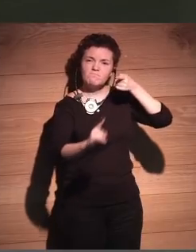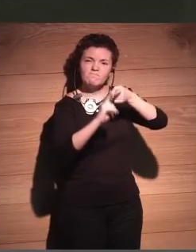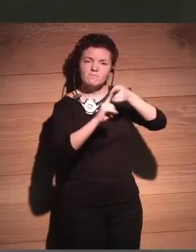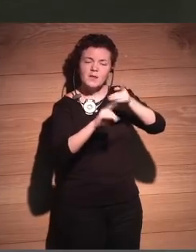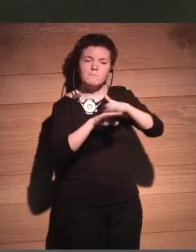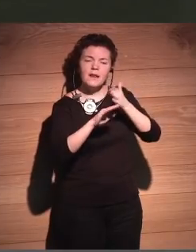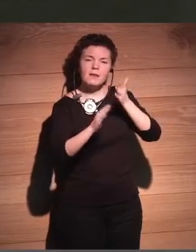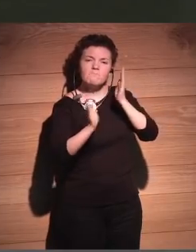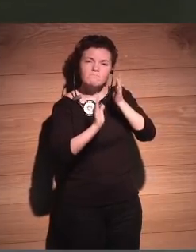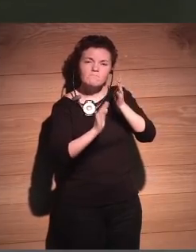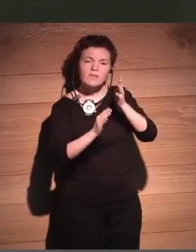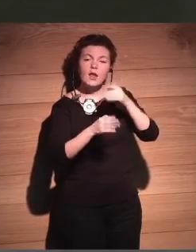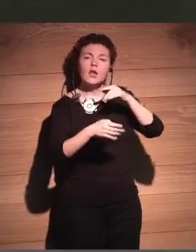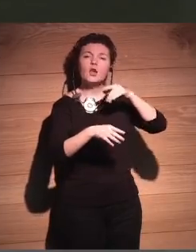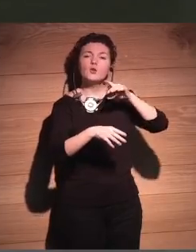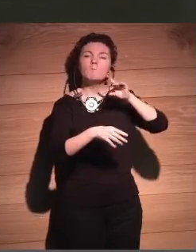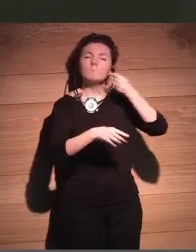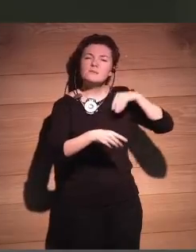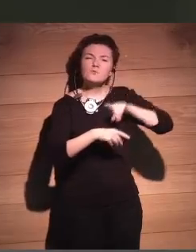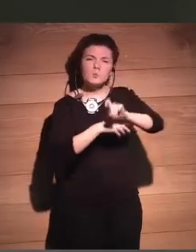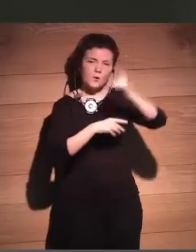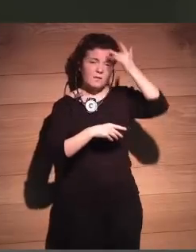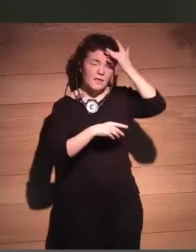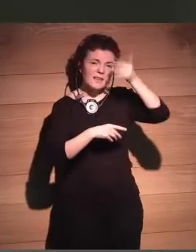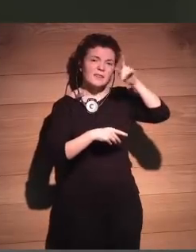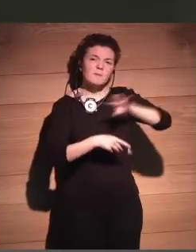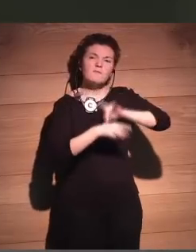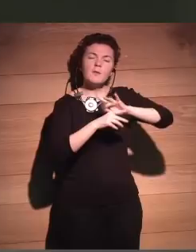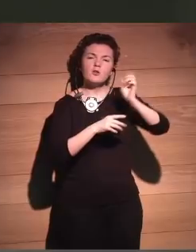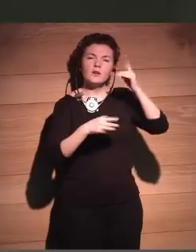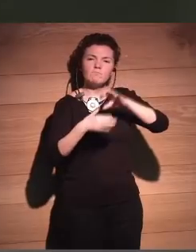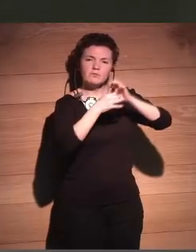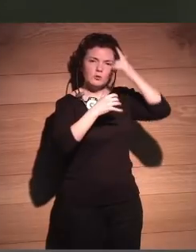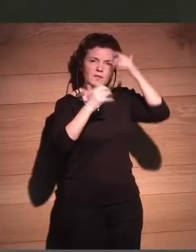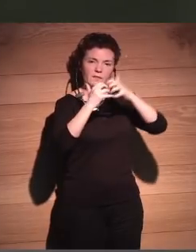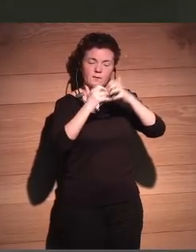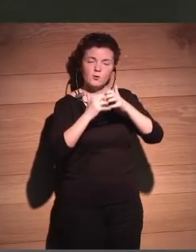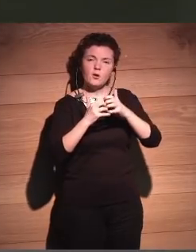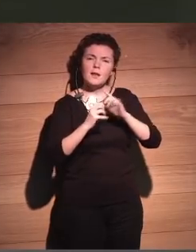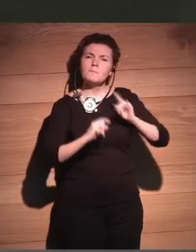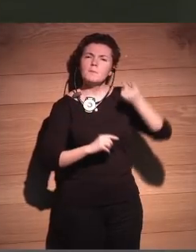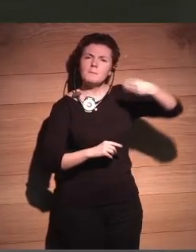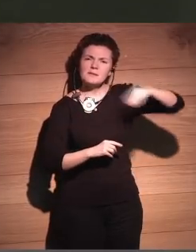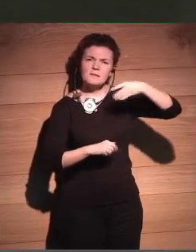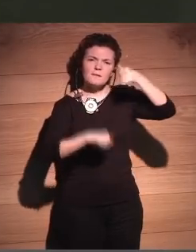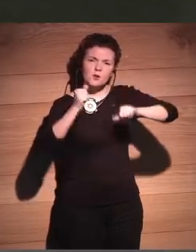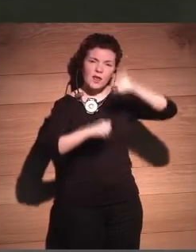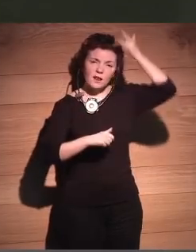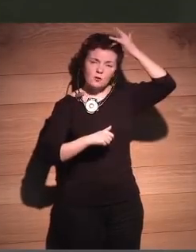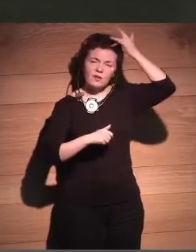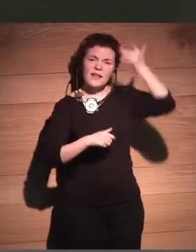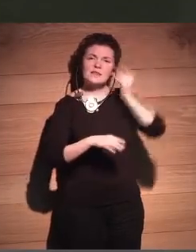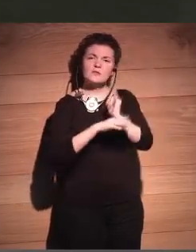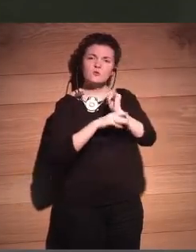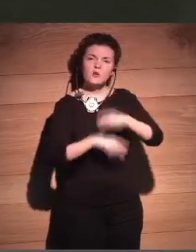a tratar estos tipos de tumores y algunas enfermedades neurológicas. Fue el primer presidente de cirugía neurológica en el